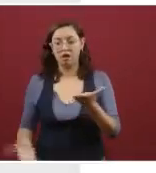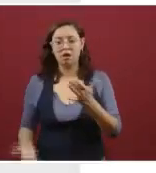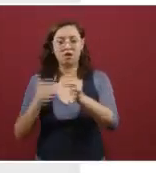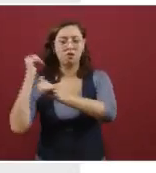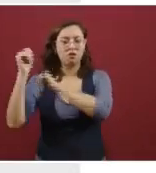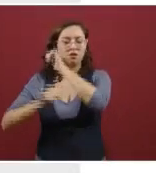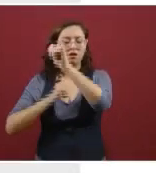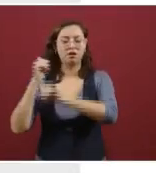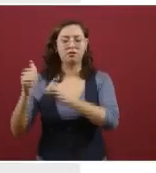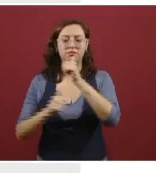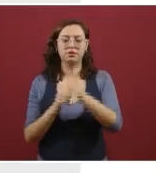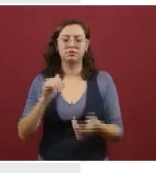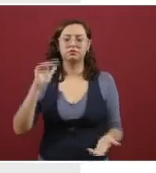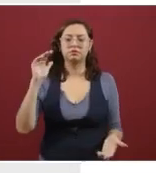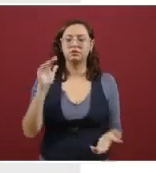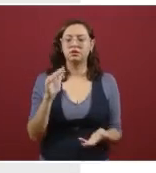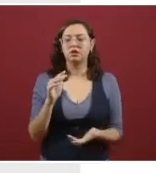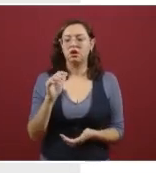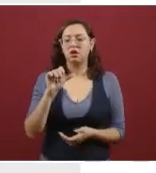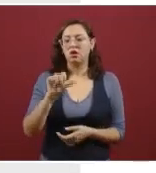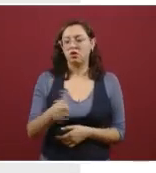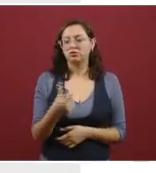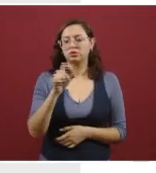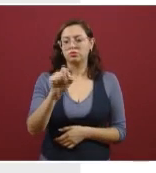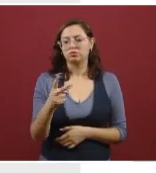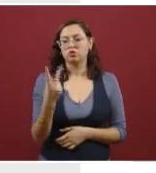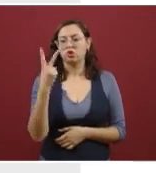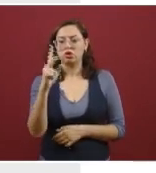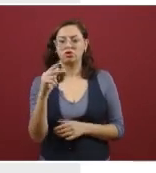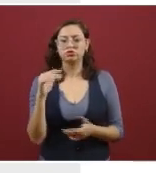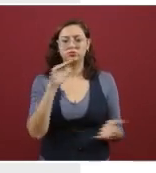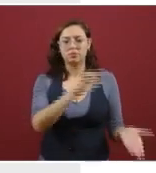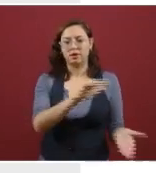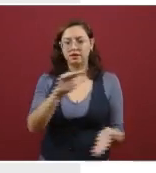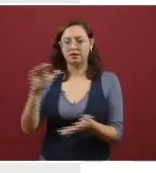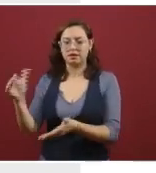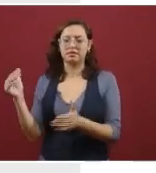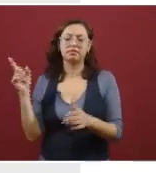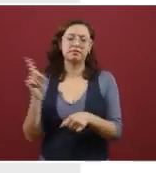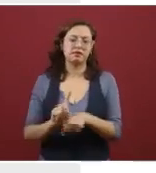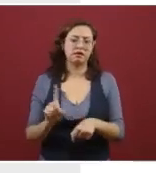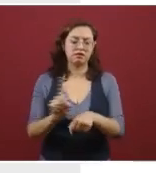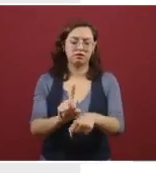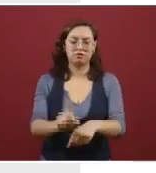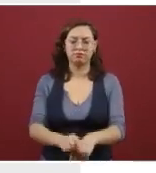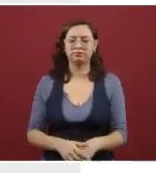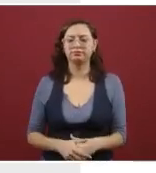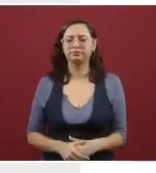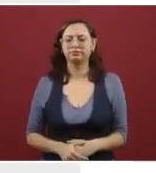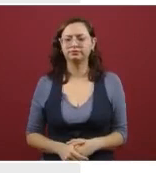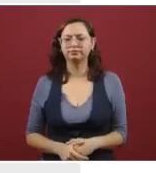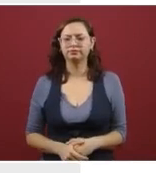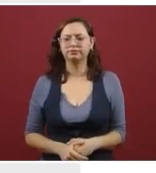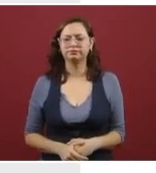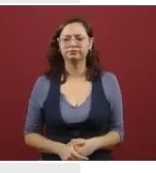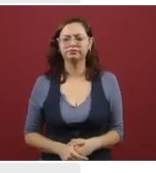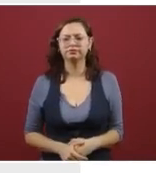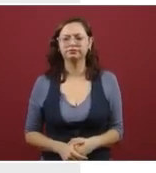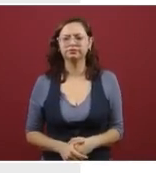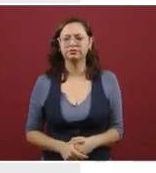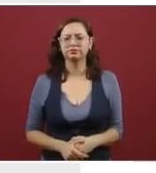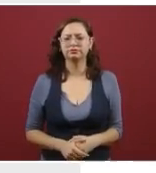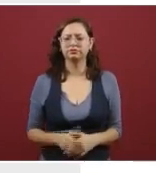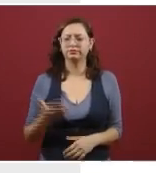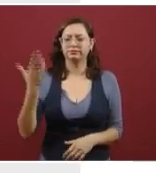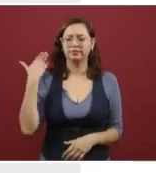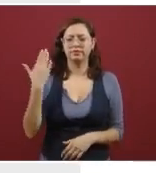11,200 barriles diarios. La que sigue, por favor. Acabamos de pasar la Semana Santa.